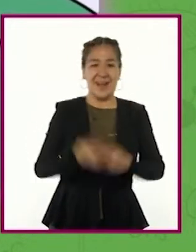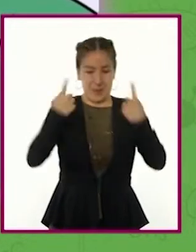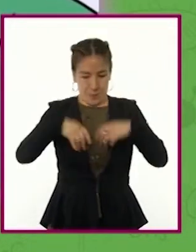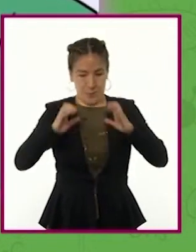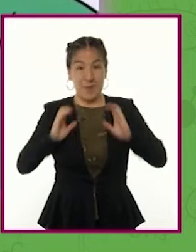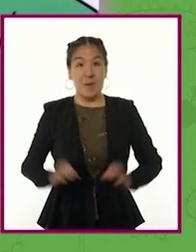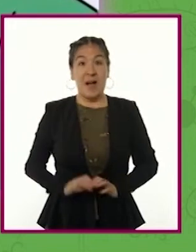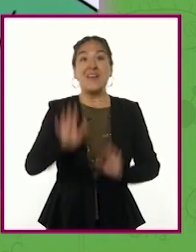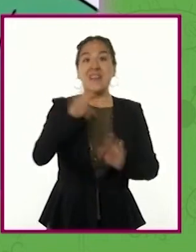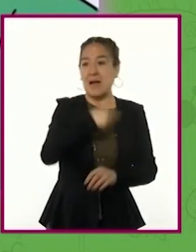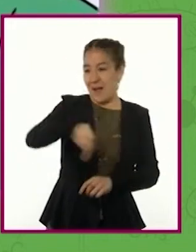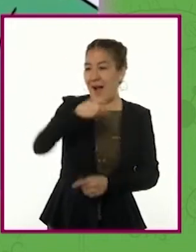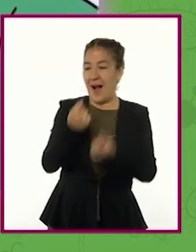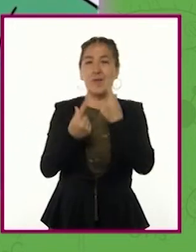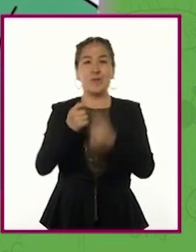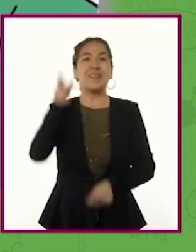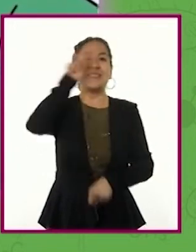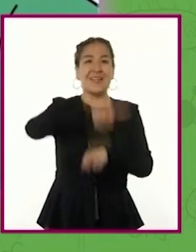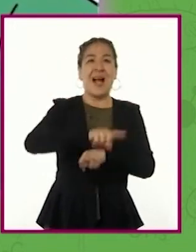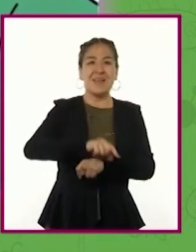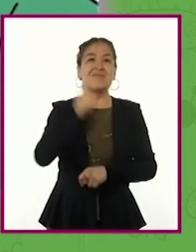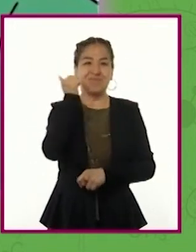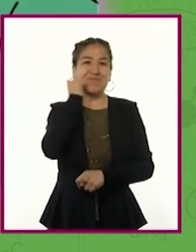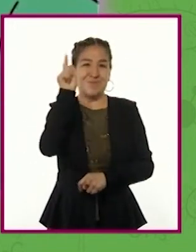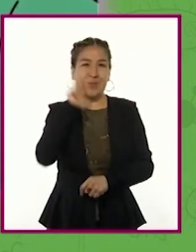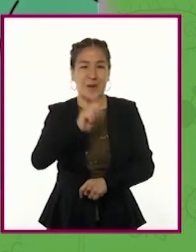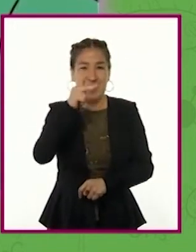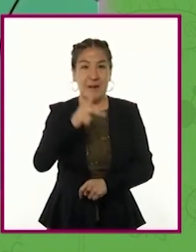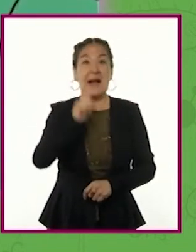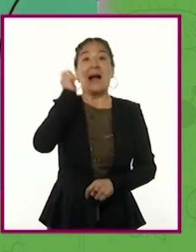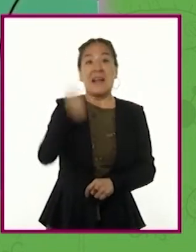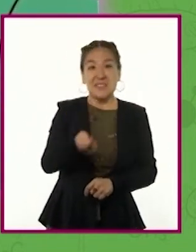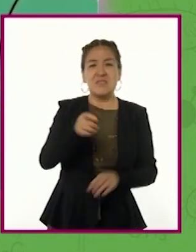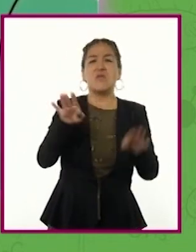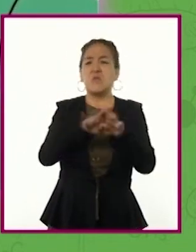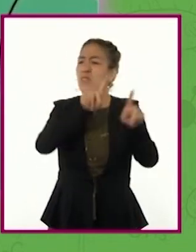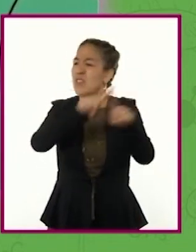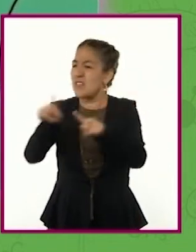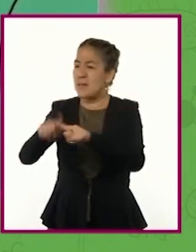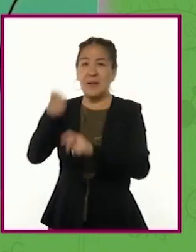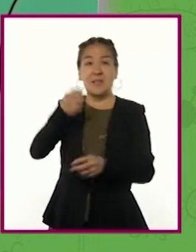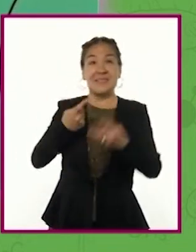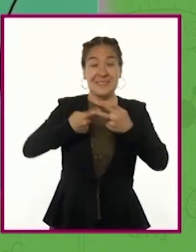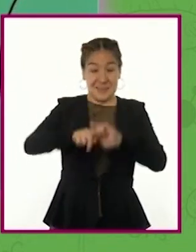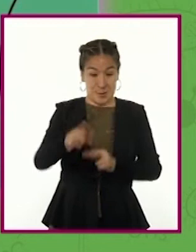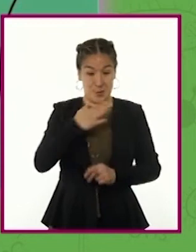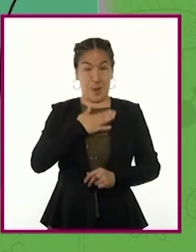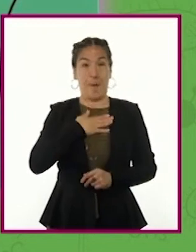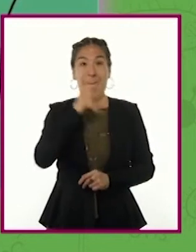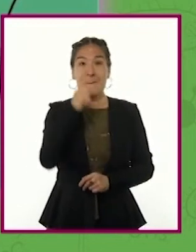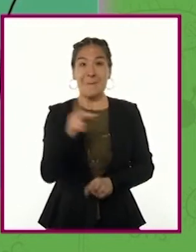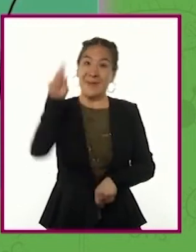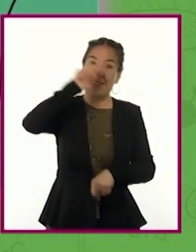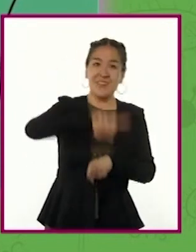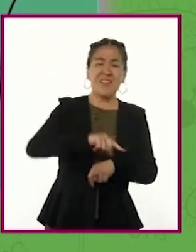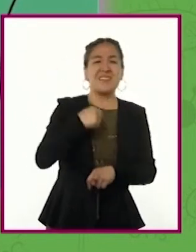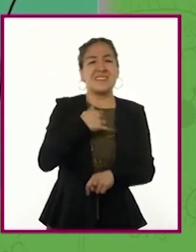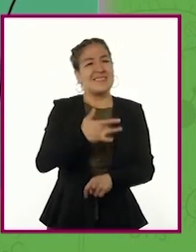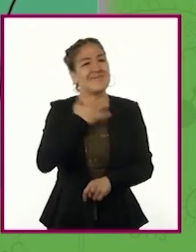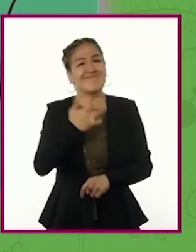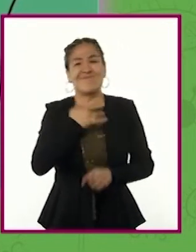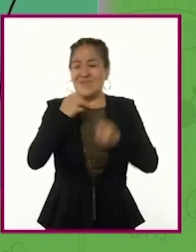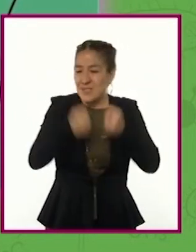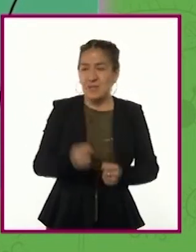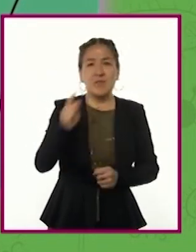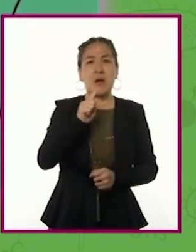llegó nuestra menstruación. Pero a diferencia de lo que he escuchado, desde que inicié con mi ciclo menstrual, me siento insegura porque no